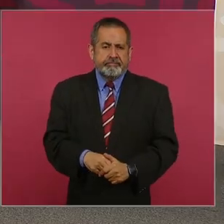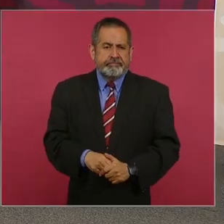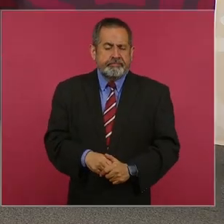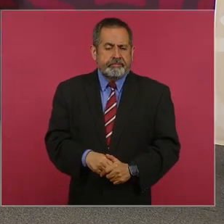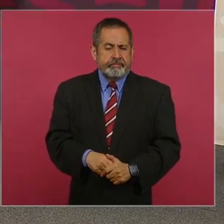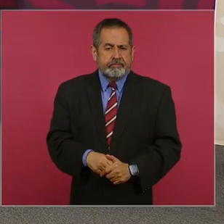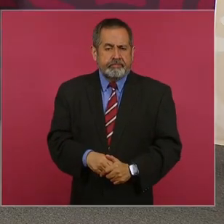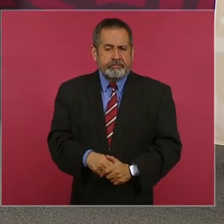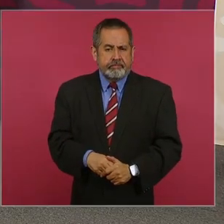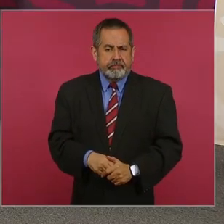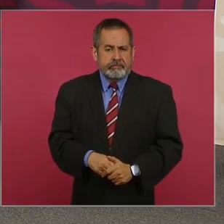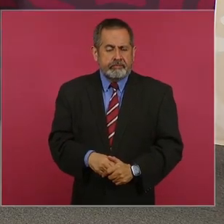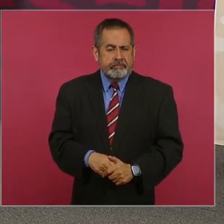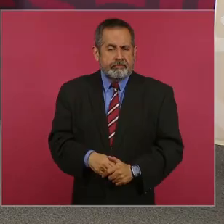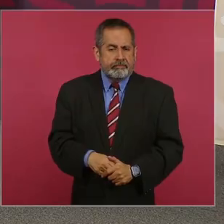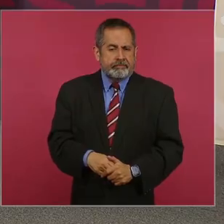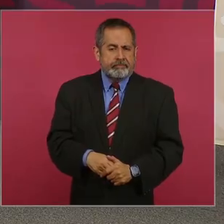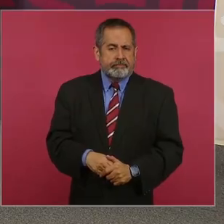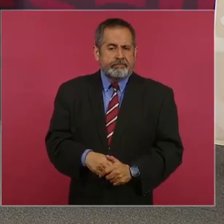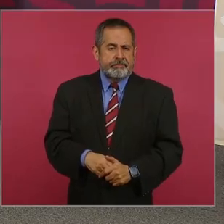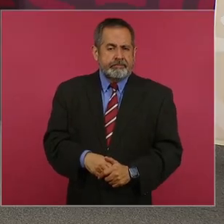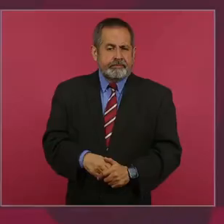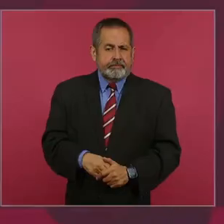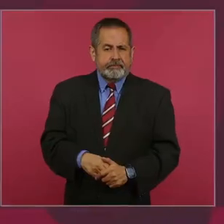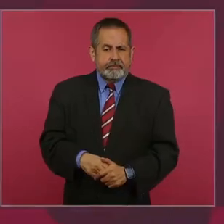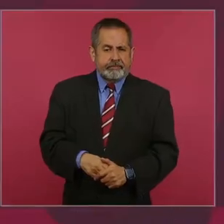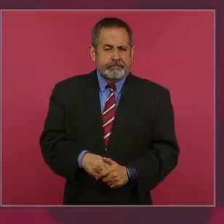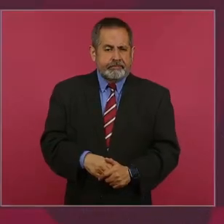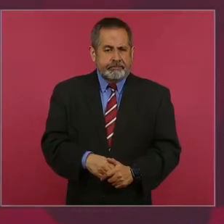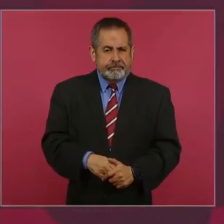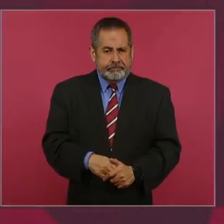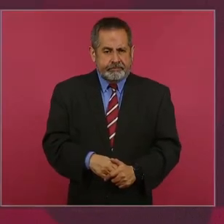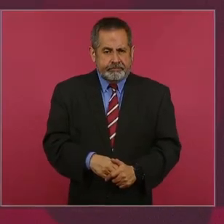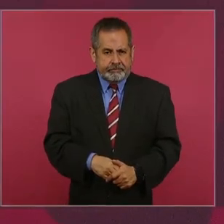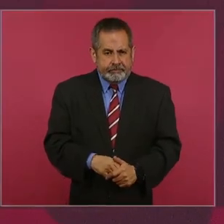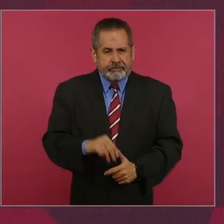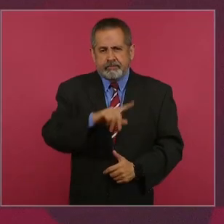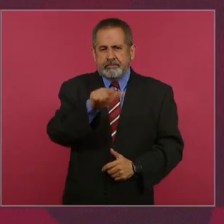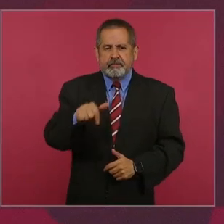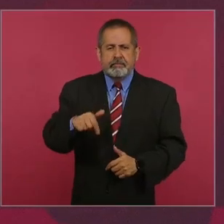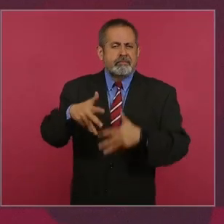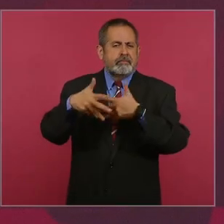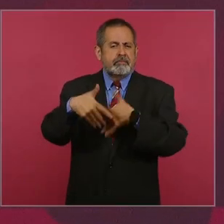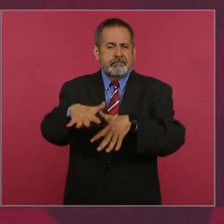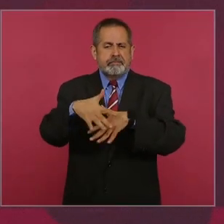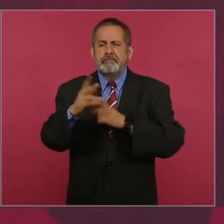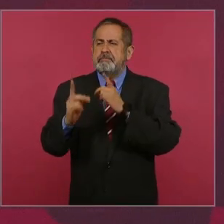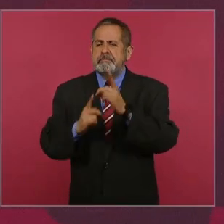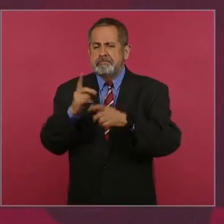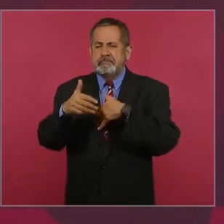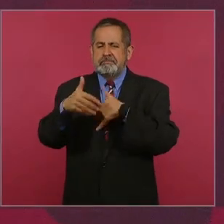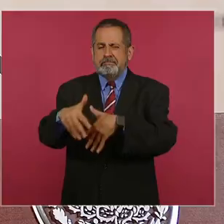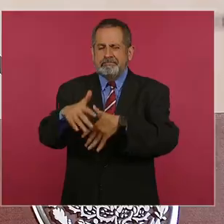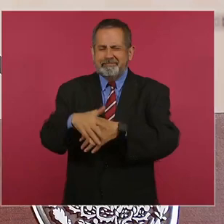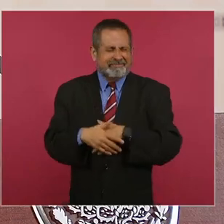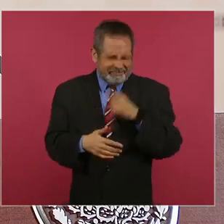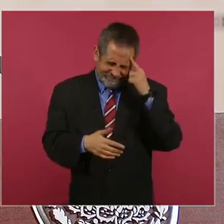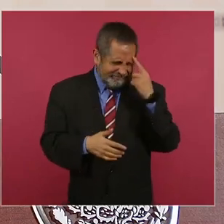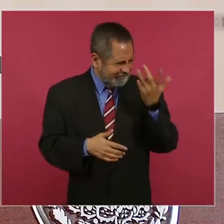luego eran este desfiles deportivos o sea